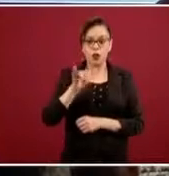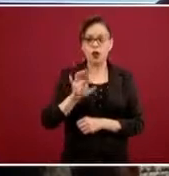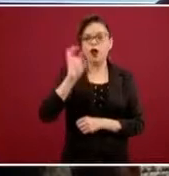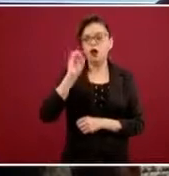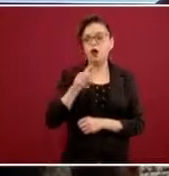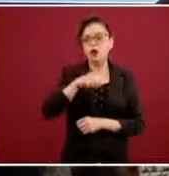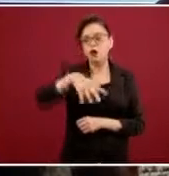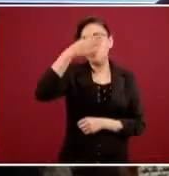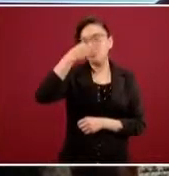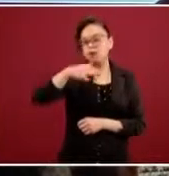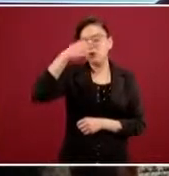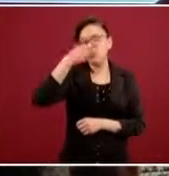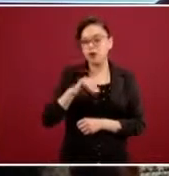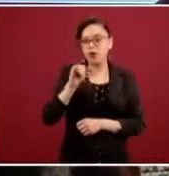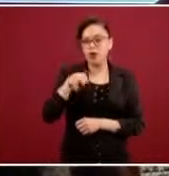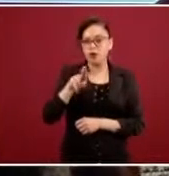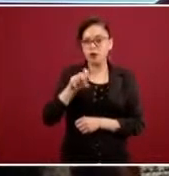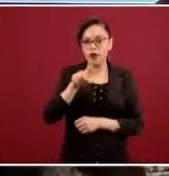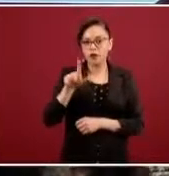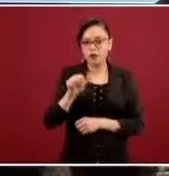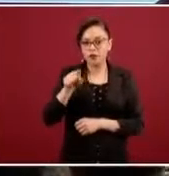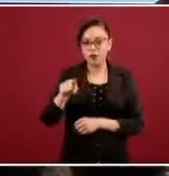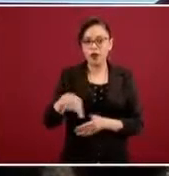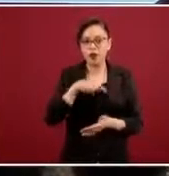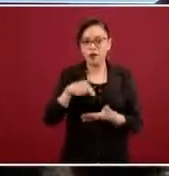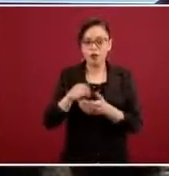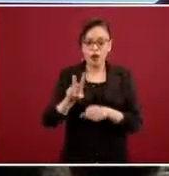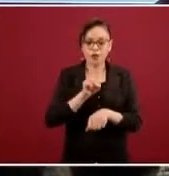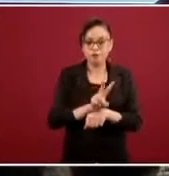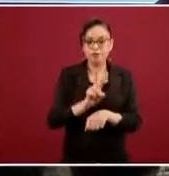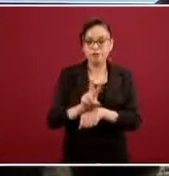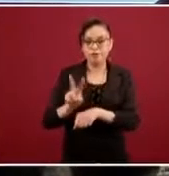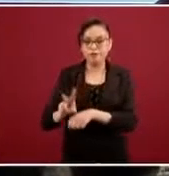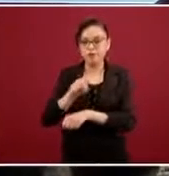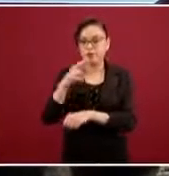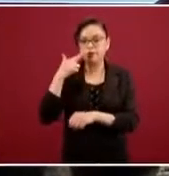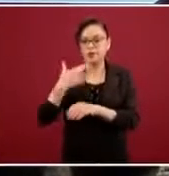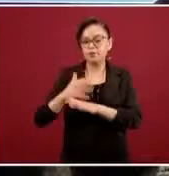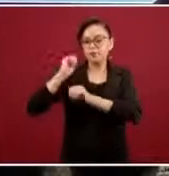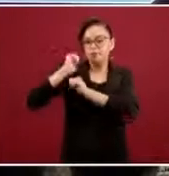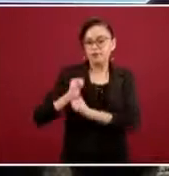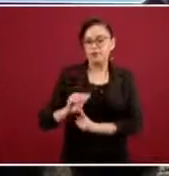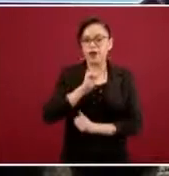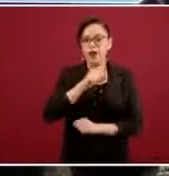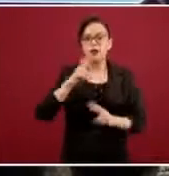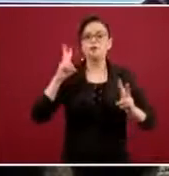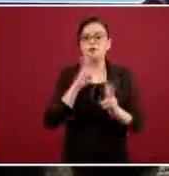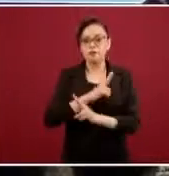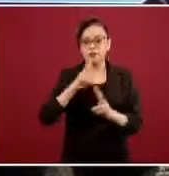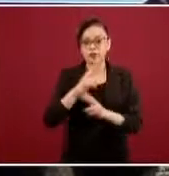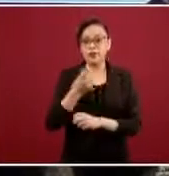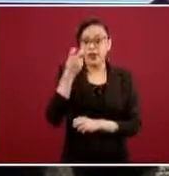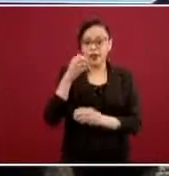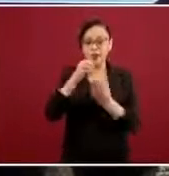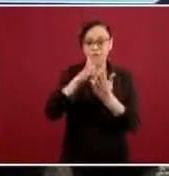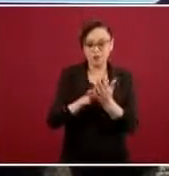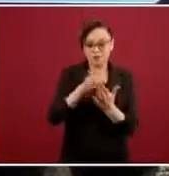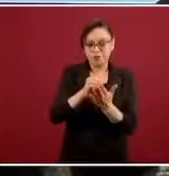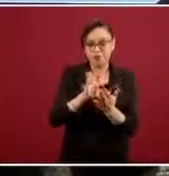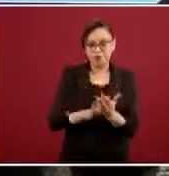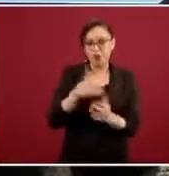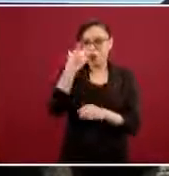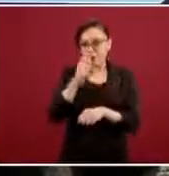influenza en las unidades de salud monitoras de enfermedad respiratoria. Y esto es lo que se va registrando por semana. Al final está el